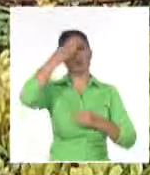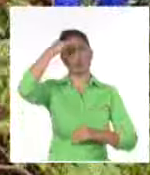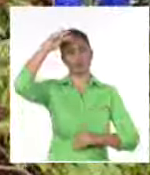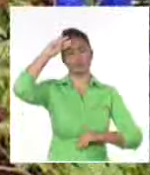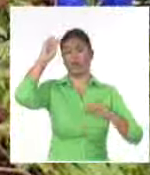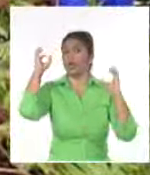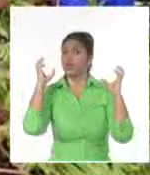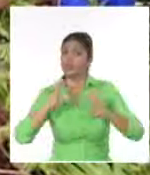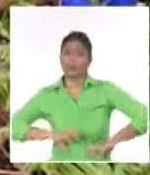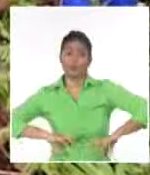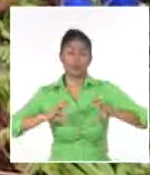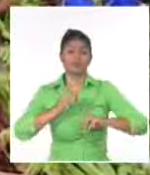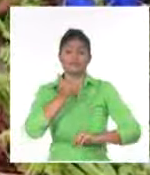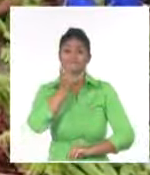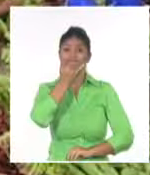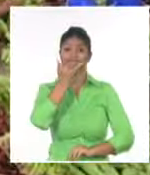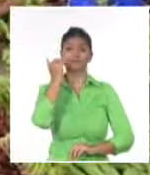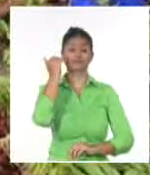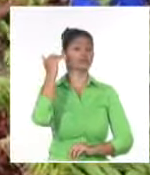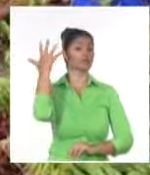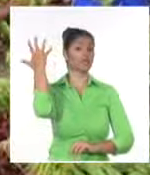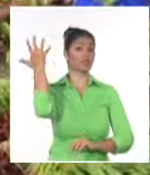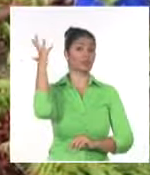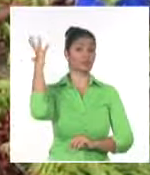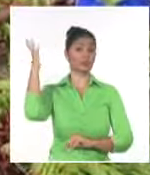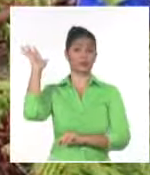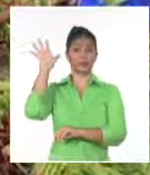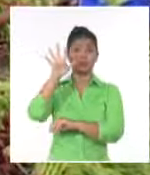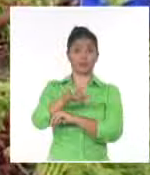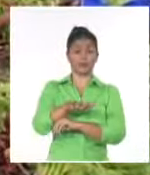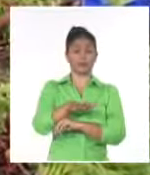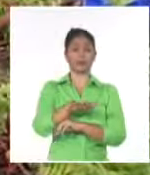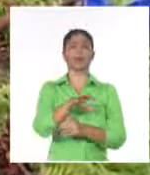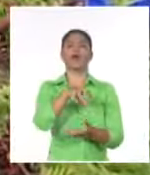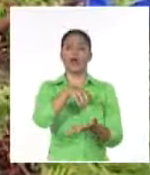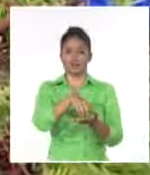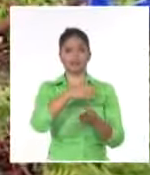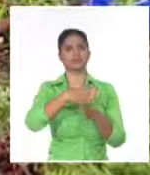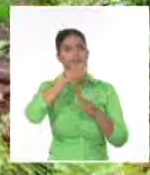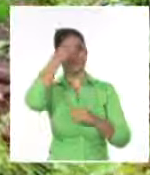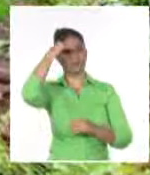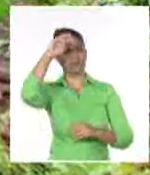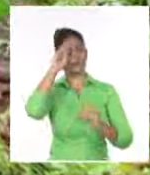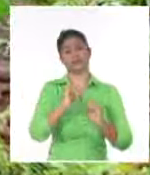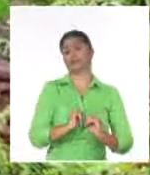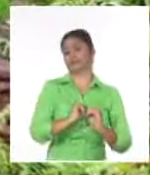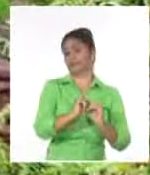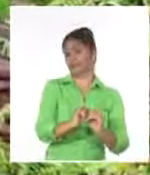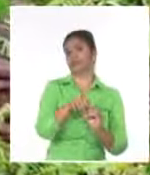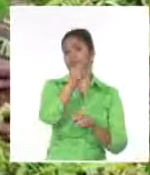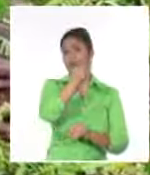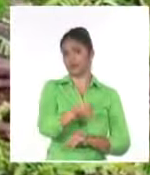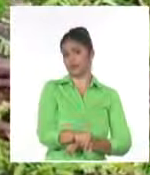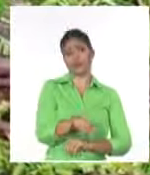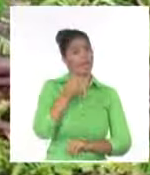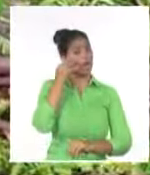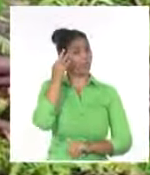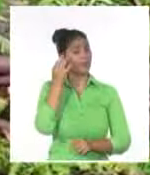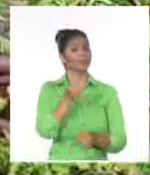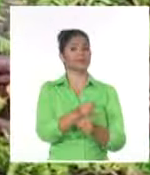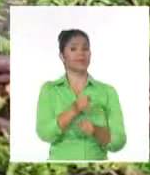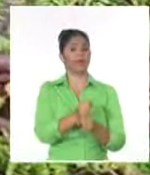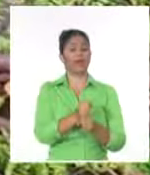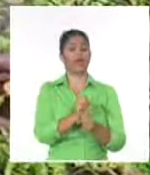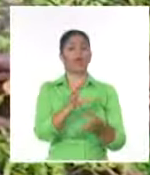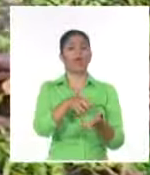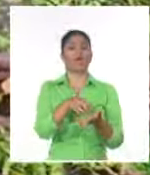afectaciones en zonas céntricas de la ciudad hroe las imágenes me las hizo llegar Aris Arias batalla de la filial provincial de la Cruz Roja en